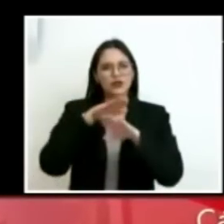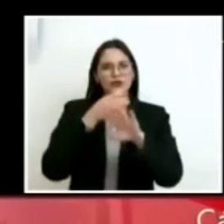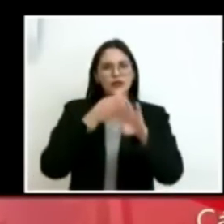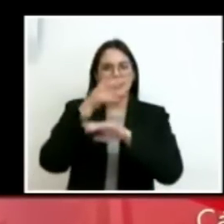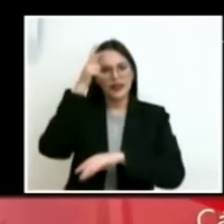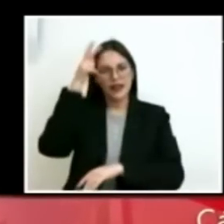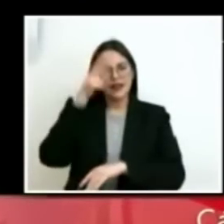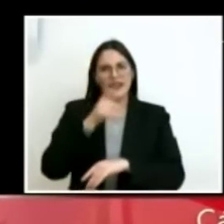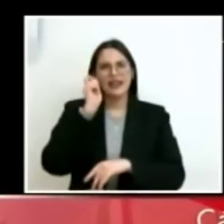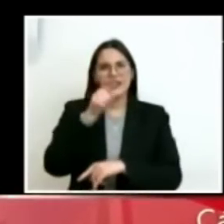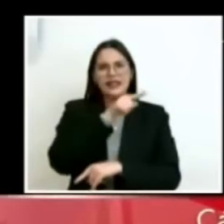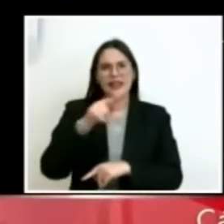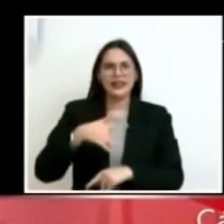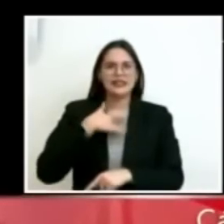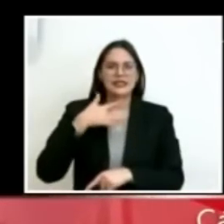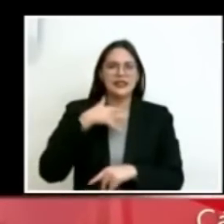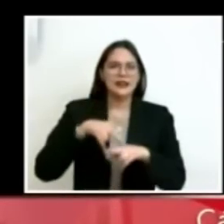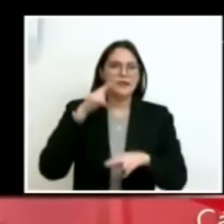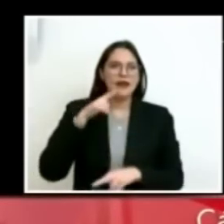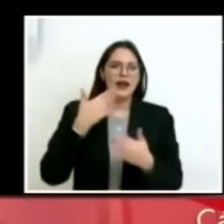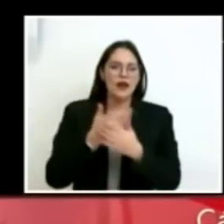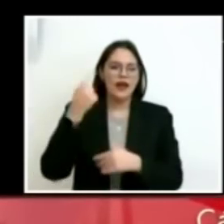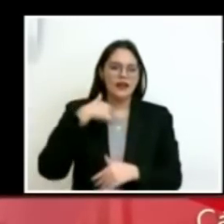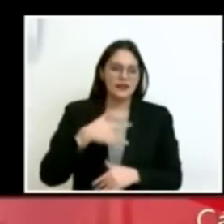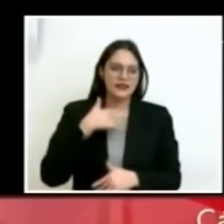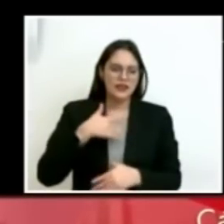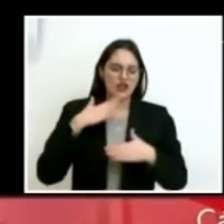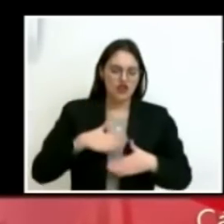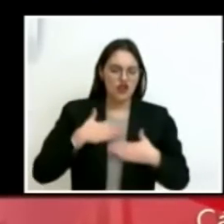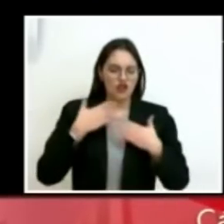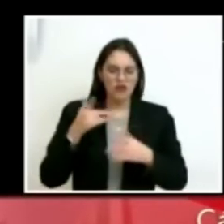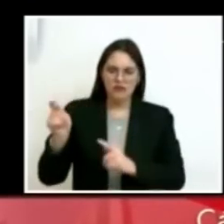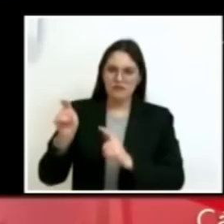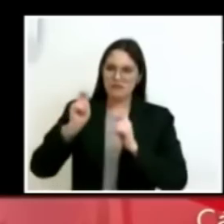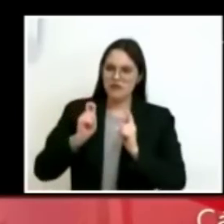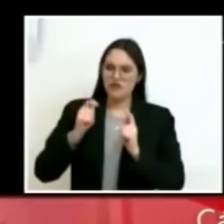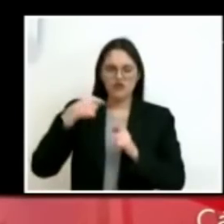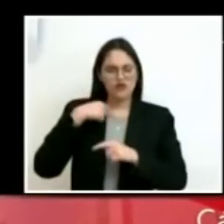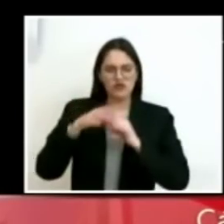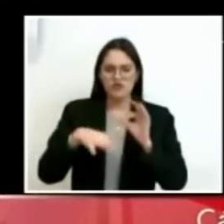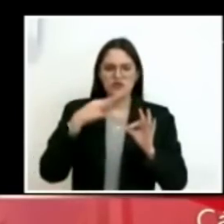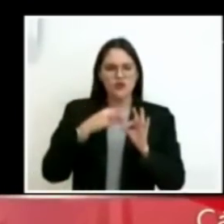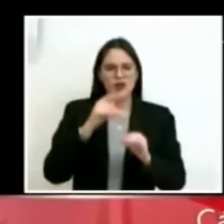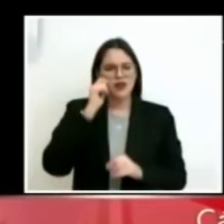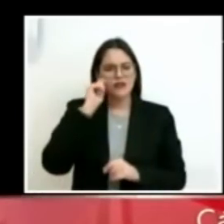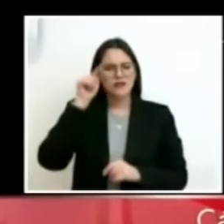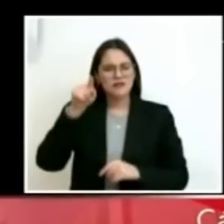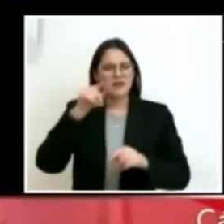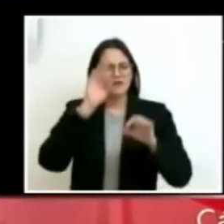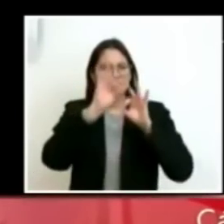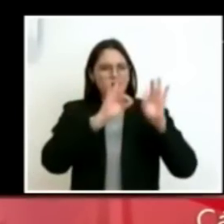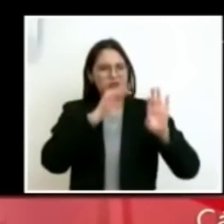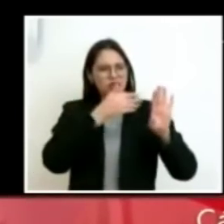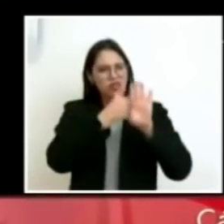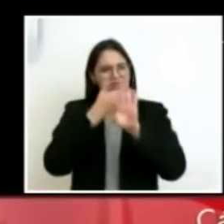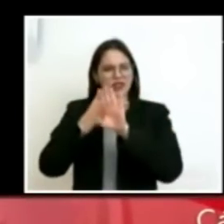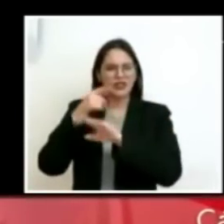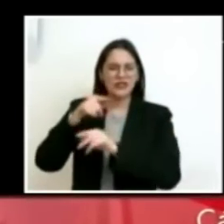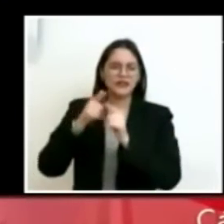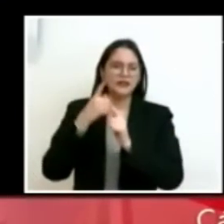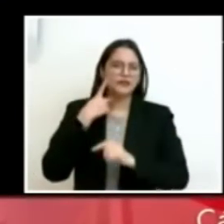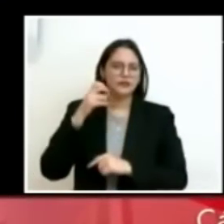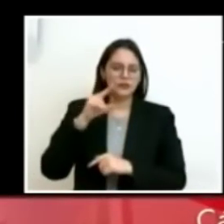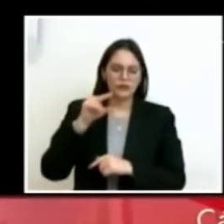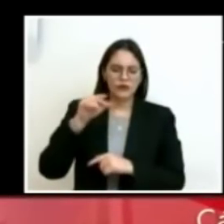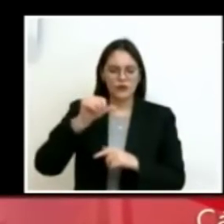de la mayoría que nos dio su confianza, y aquí estamos, cumpliendo pese a las artimañas del conservadurismo para poder parar esta transformadora